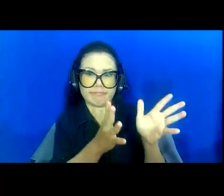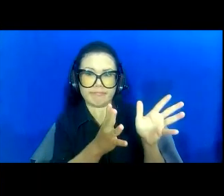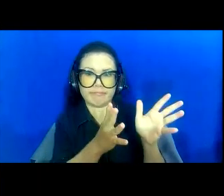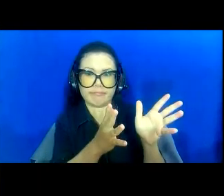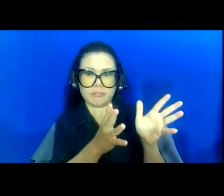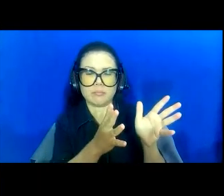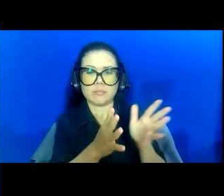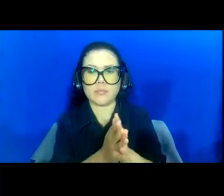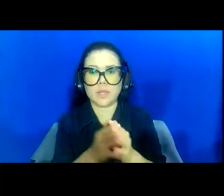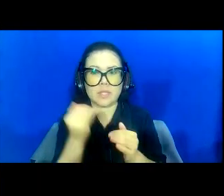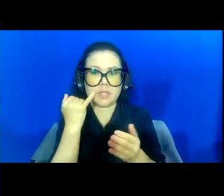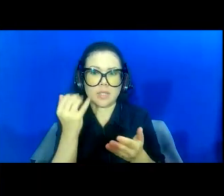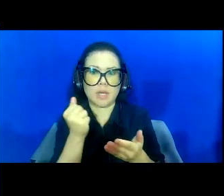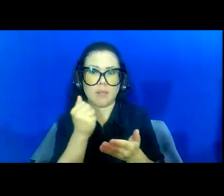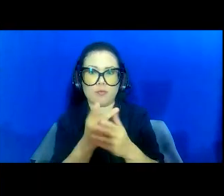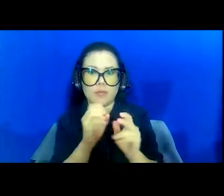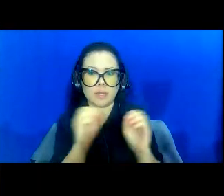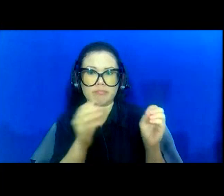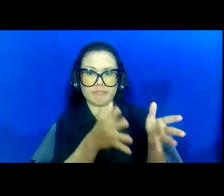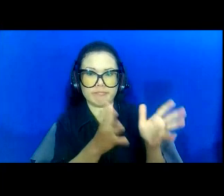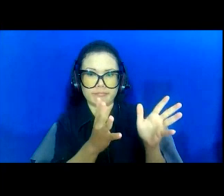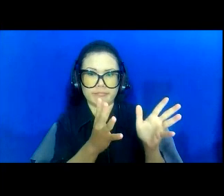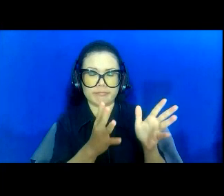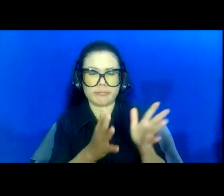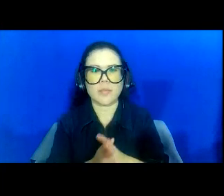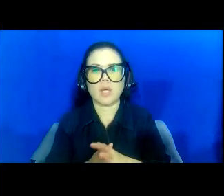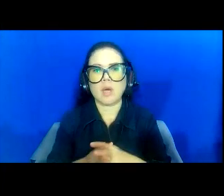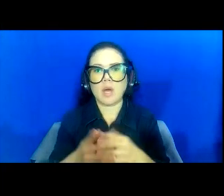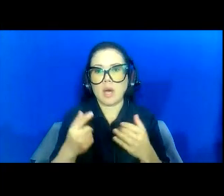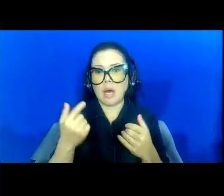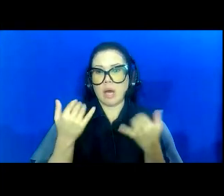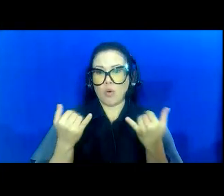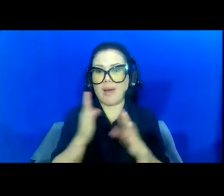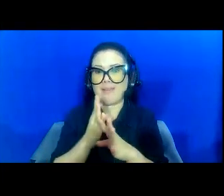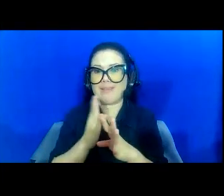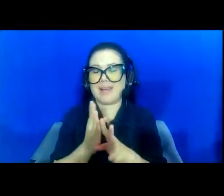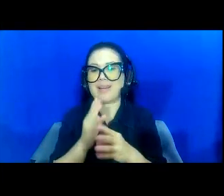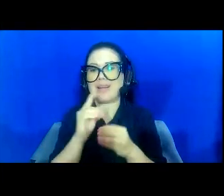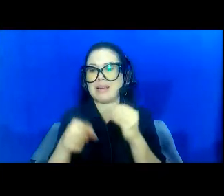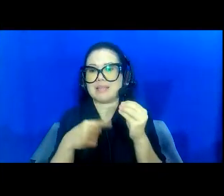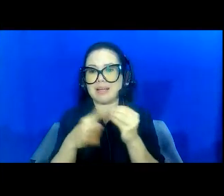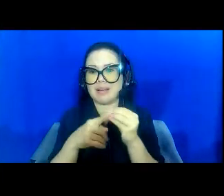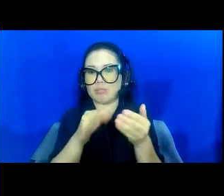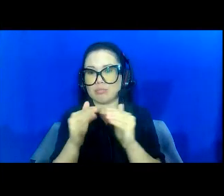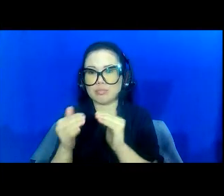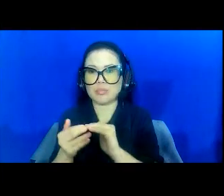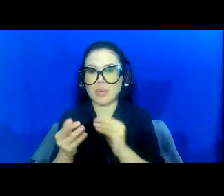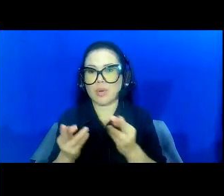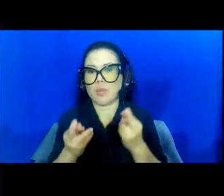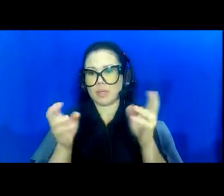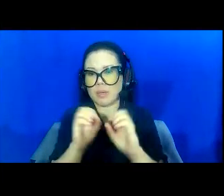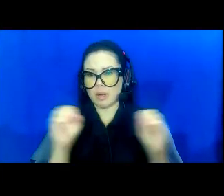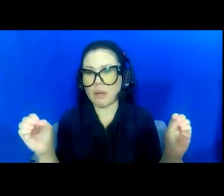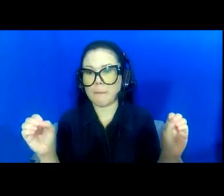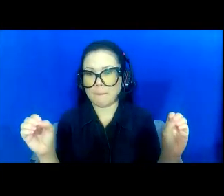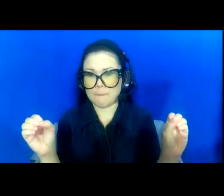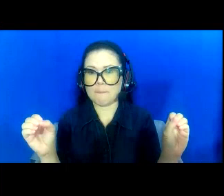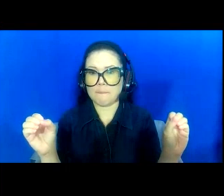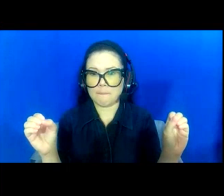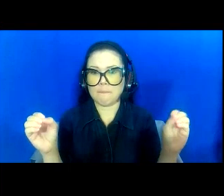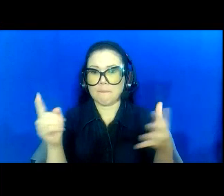esas organizaciones a las que no se recomendó, ¿verdad? Porque pienso que también el criterio, también ahí es donde entra, ¿verdad?, otros Los factores. criterios